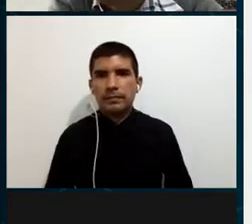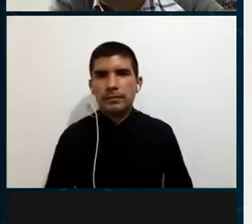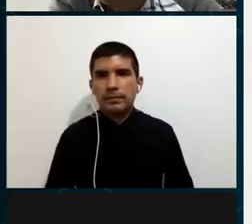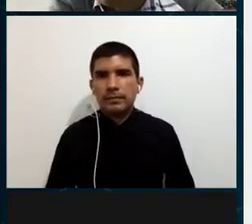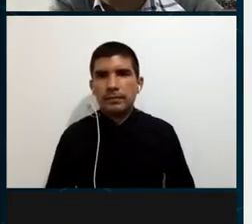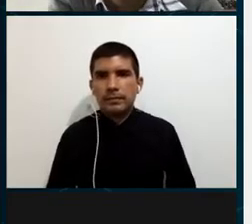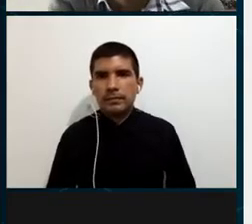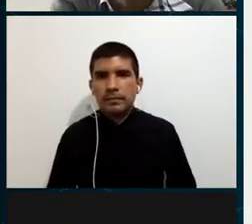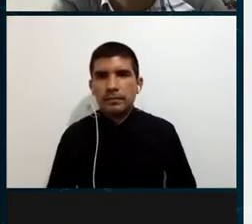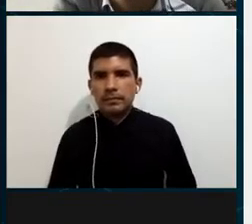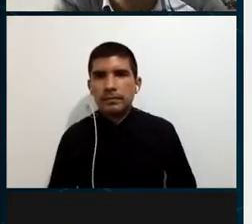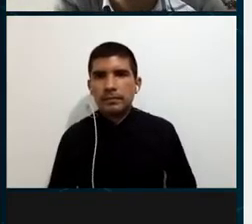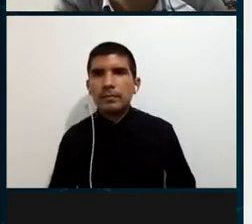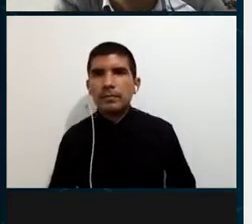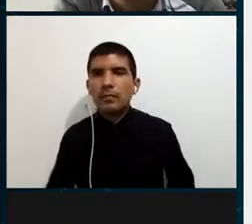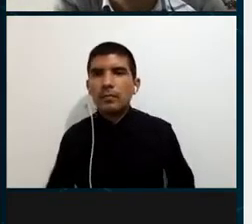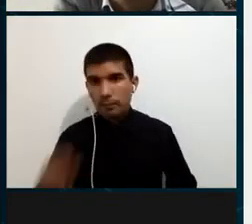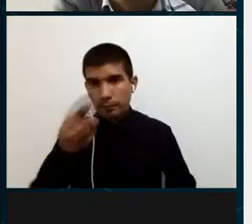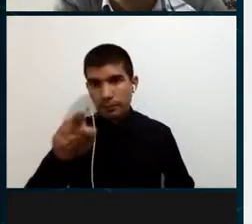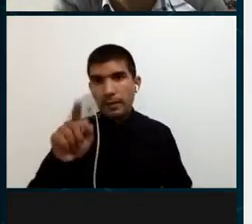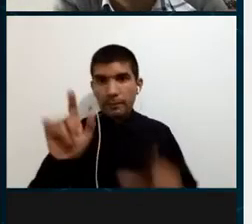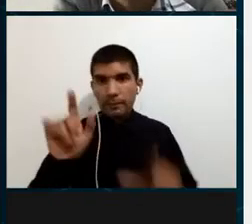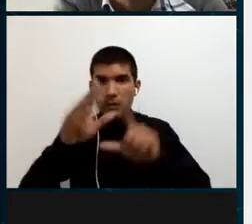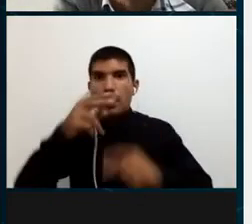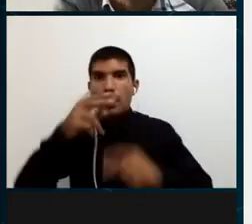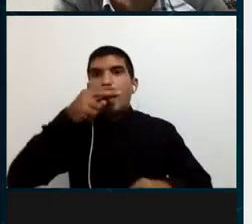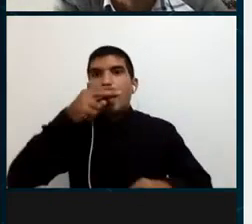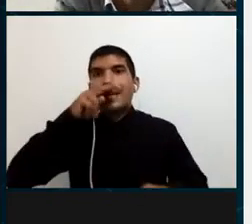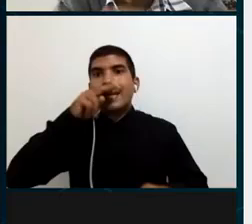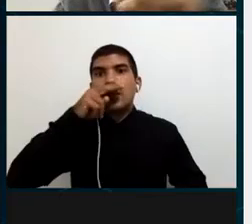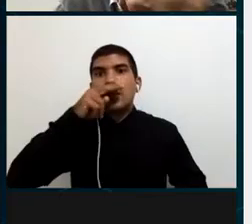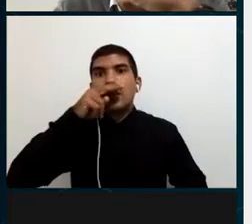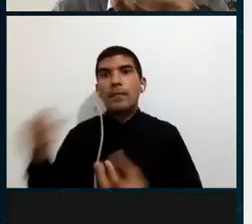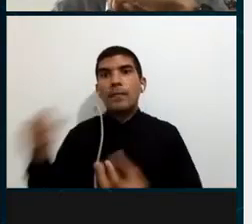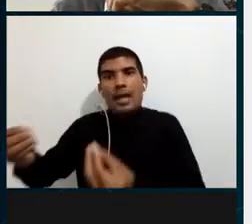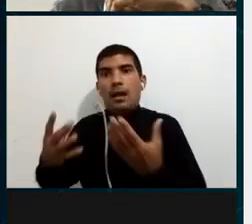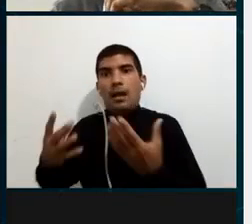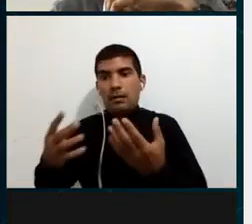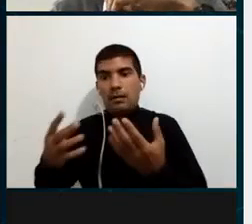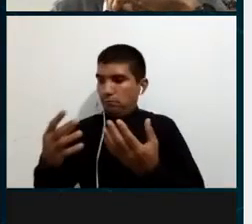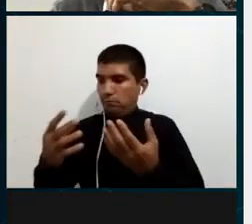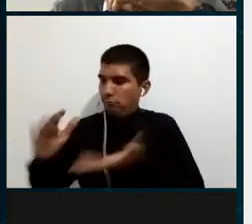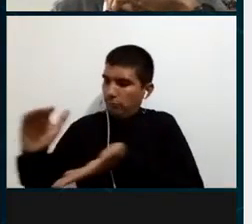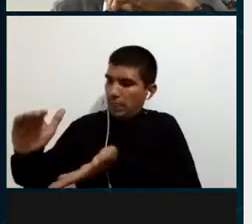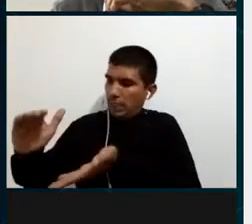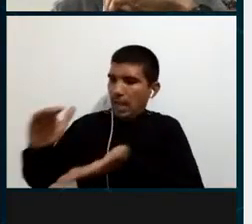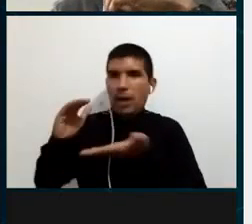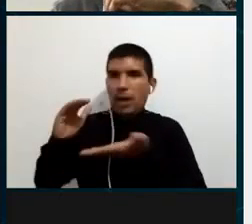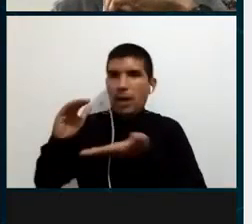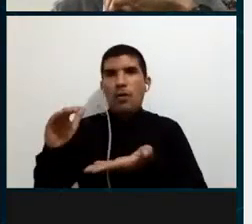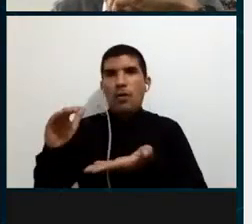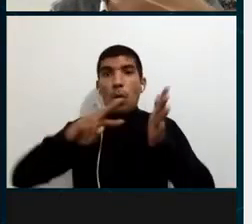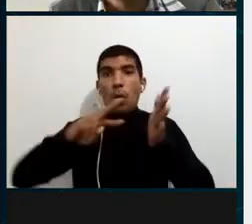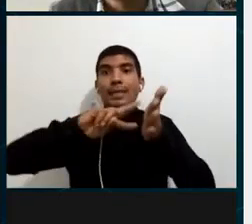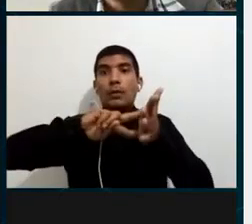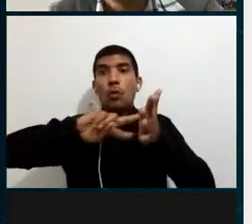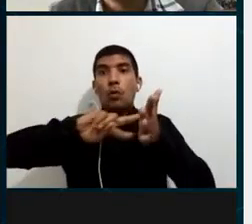Es un niño que recibe un regalo, que yo creo que es la tecnología. Es un niño que recibe.